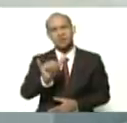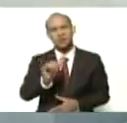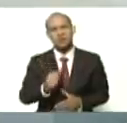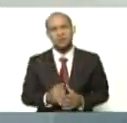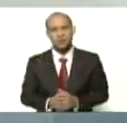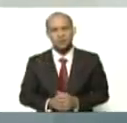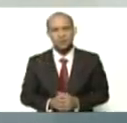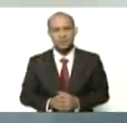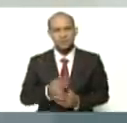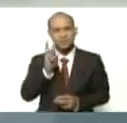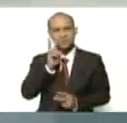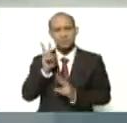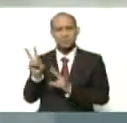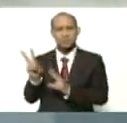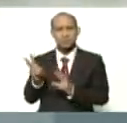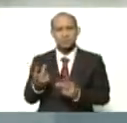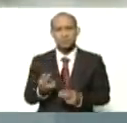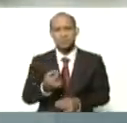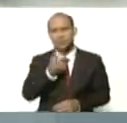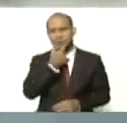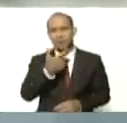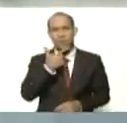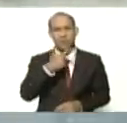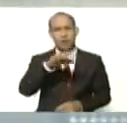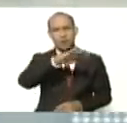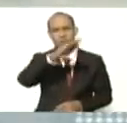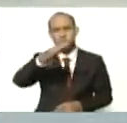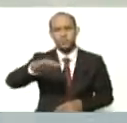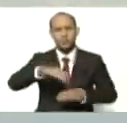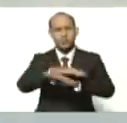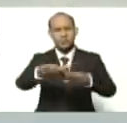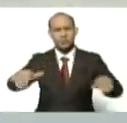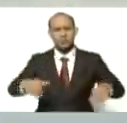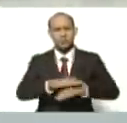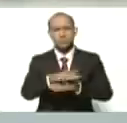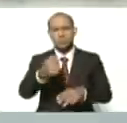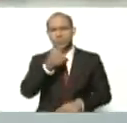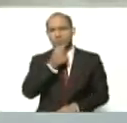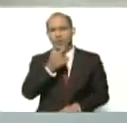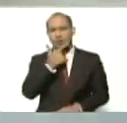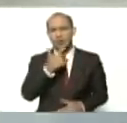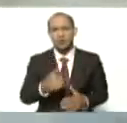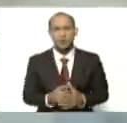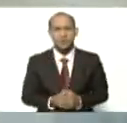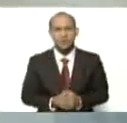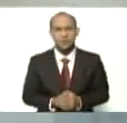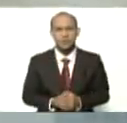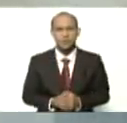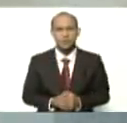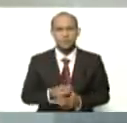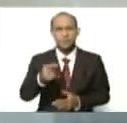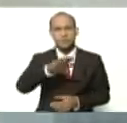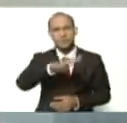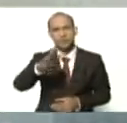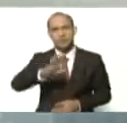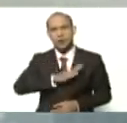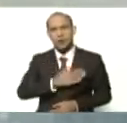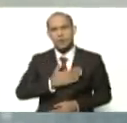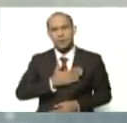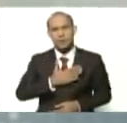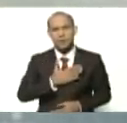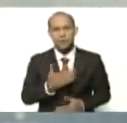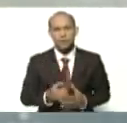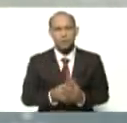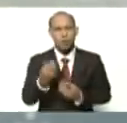ahí está mira se ve llamar ese bello mar es semar amigo como dice la